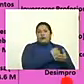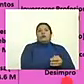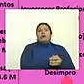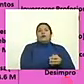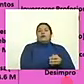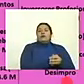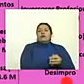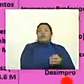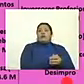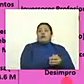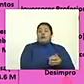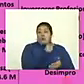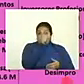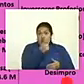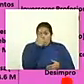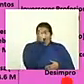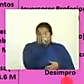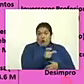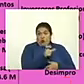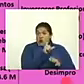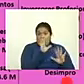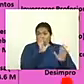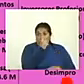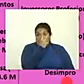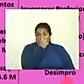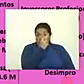fue para una sola persona.